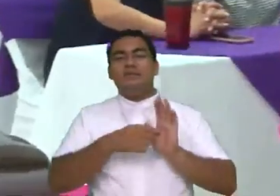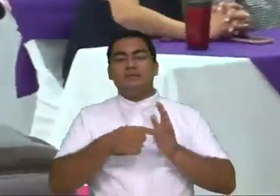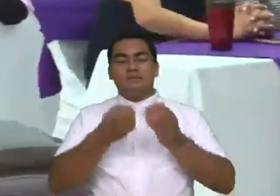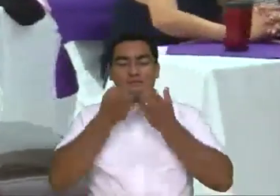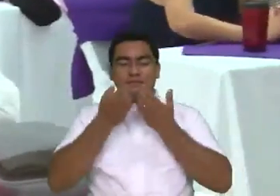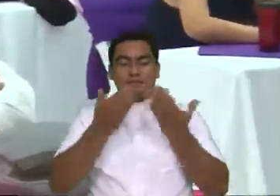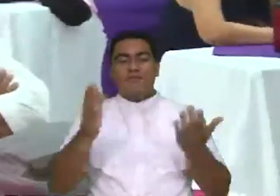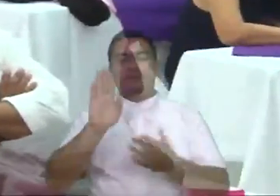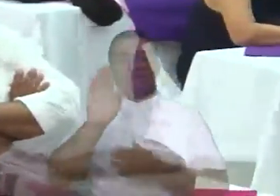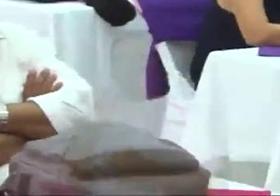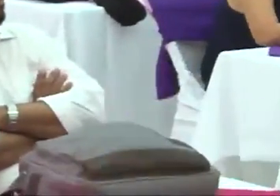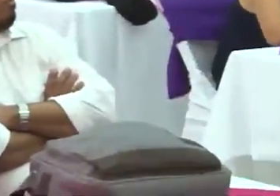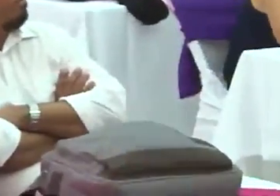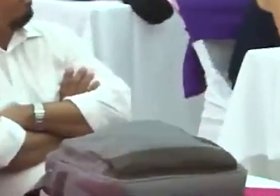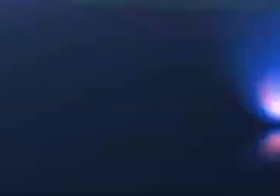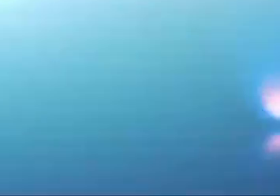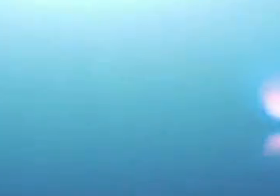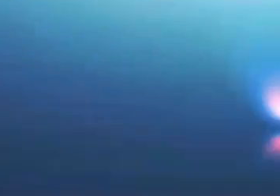informó Vanessa Paz.